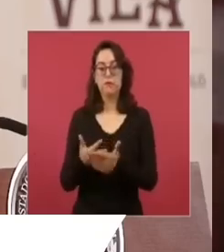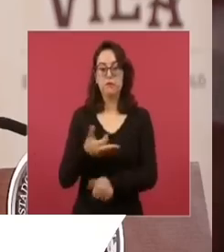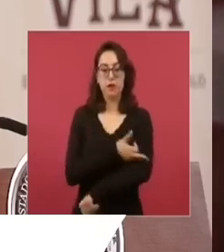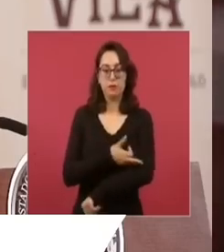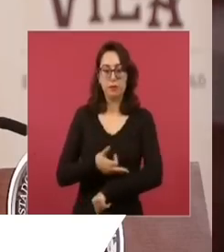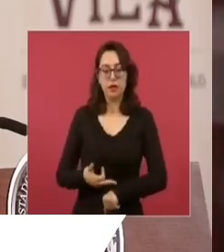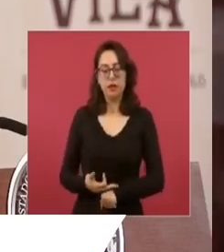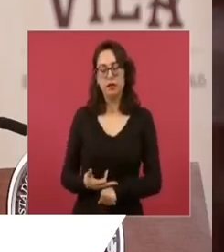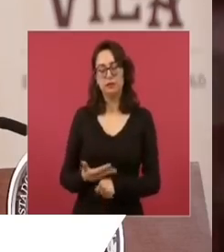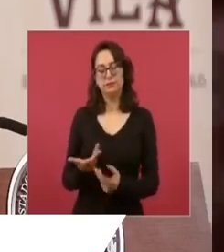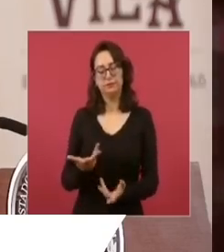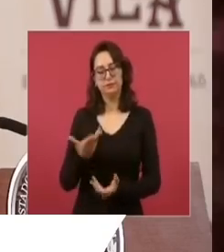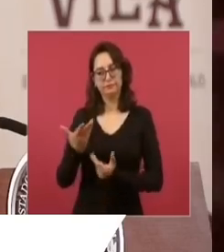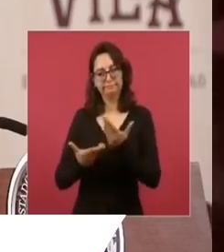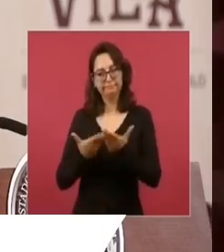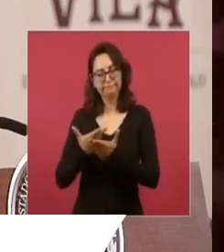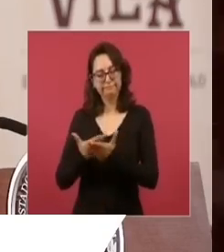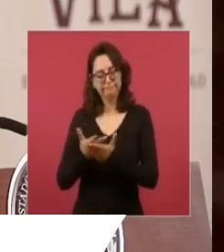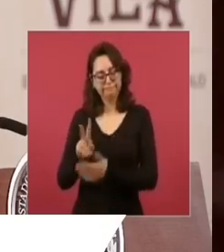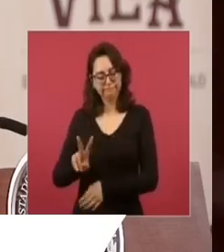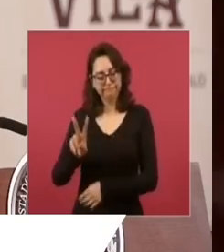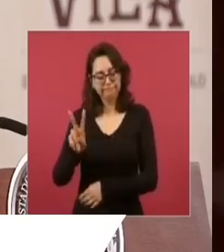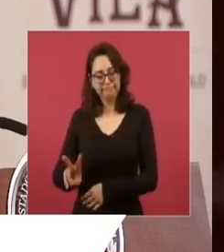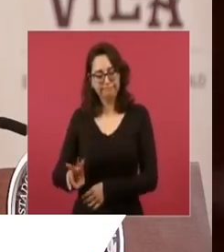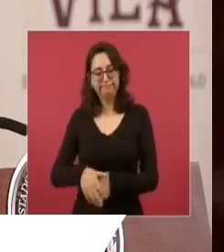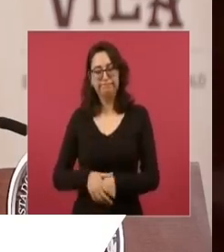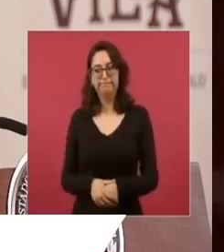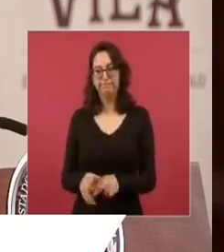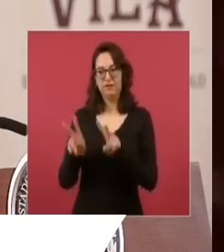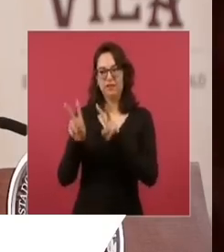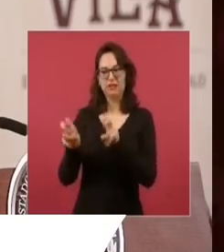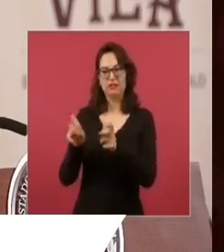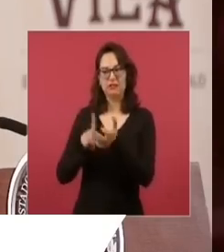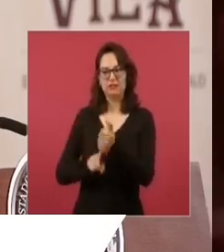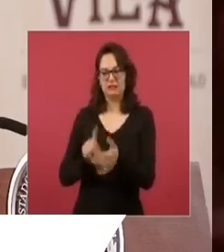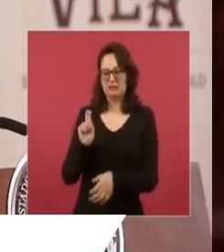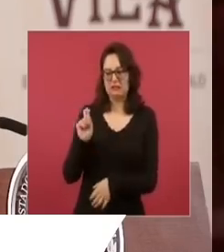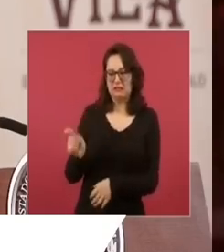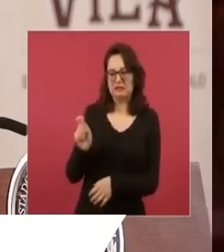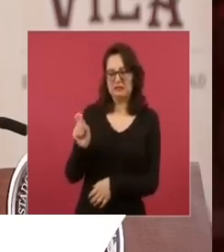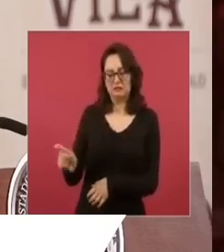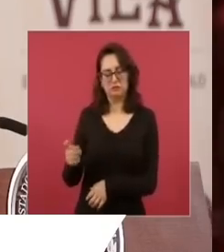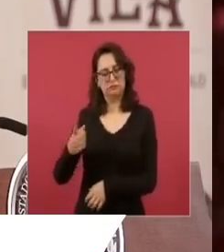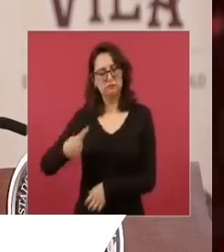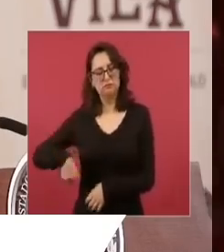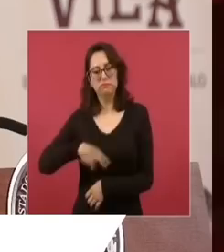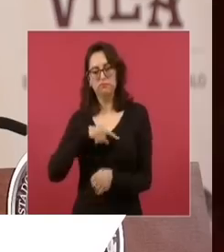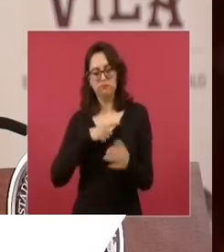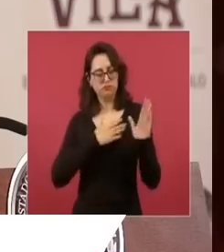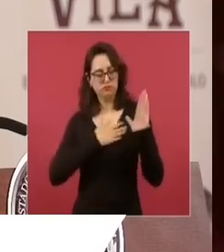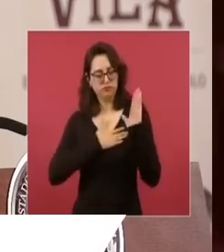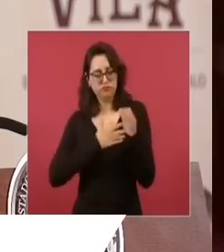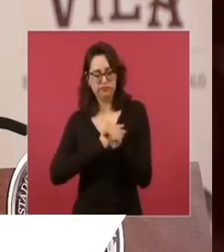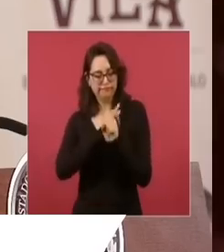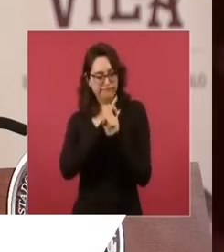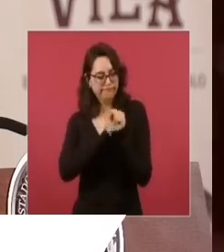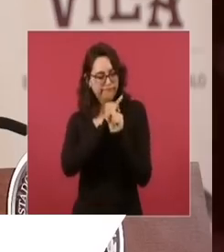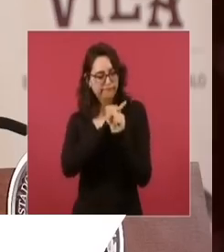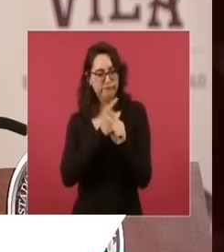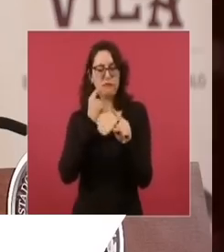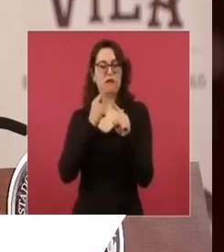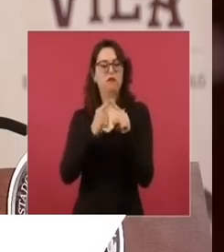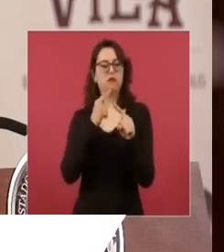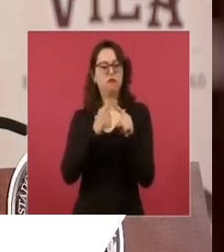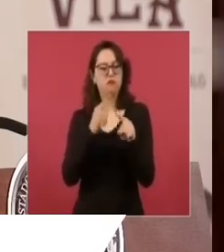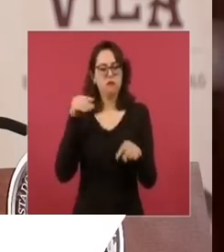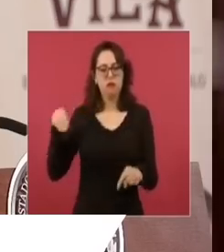de los apoyos que se están otorgando de manera Por supuesto legal porque esto lo mandata la propia ley